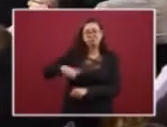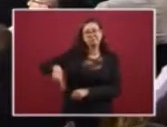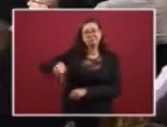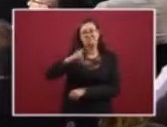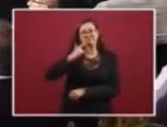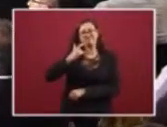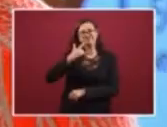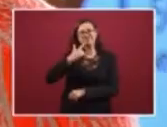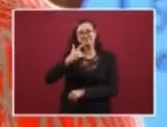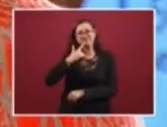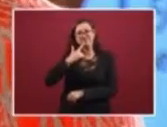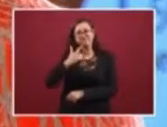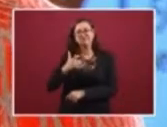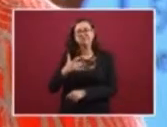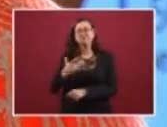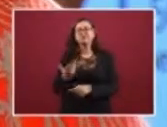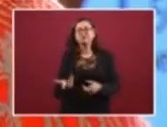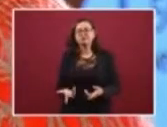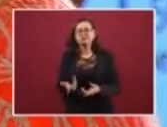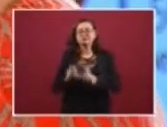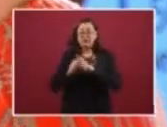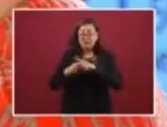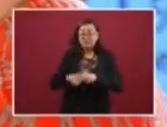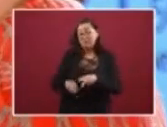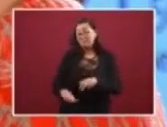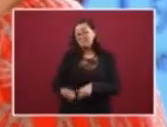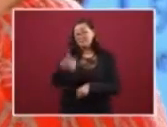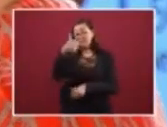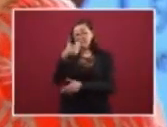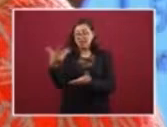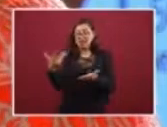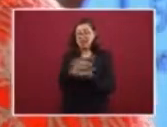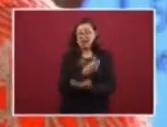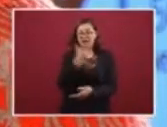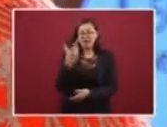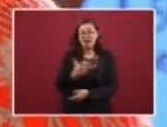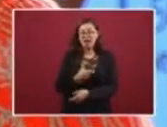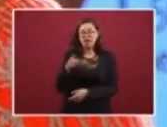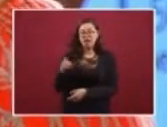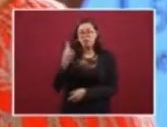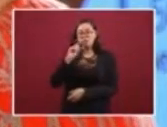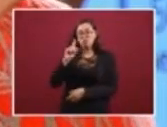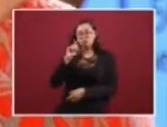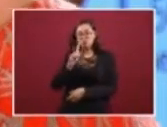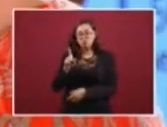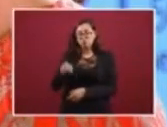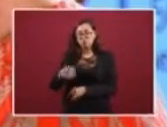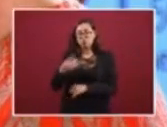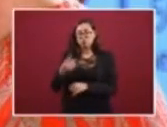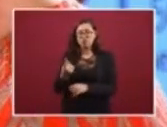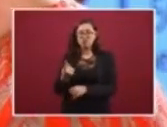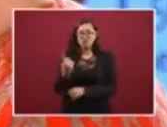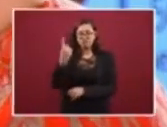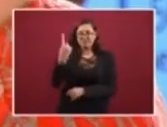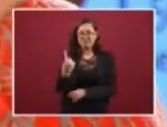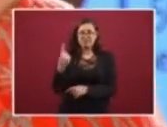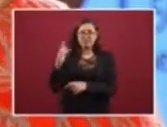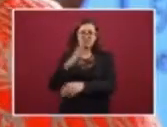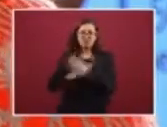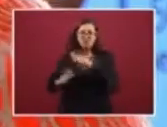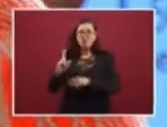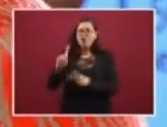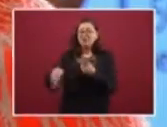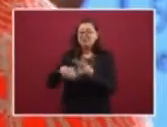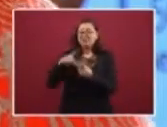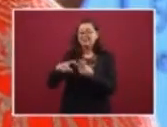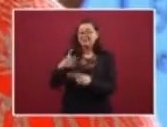y dato curioso el inicio de las medallas fue paula shows en tie cuando y el cierre de la última medalla al día